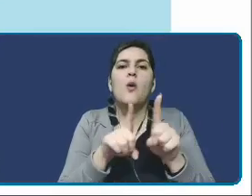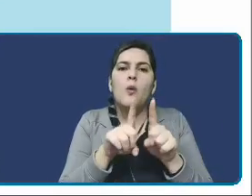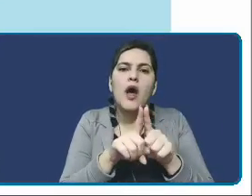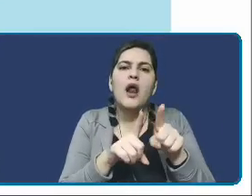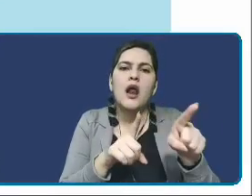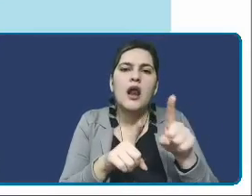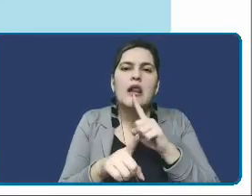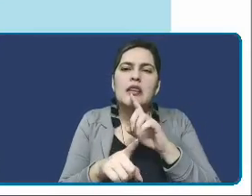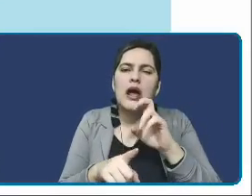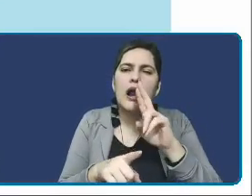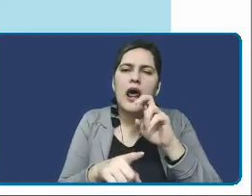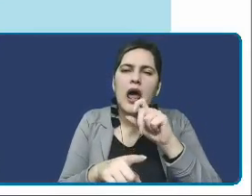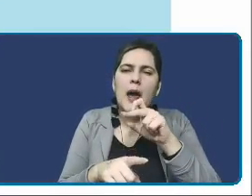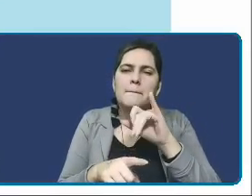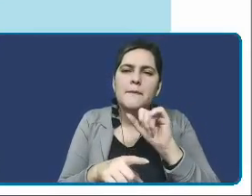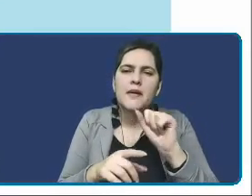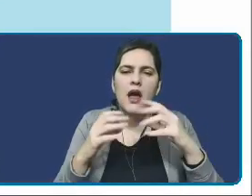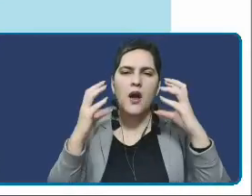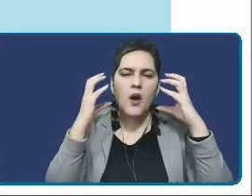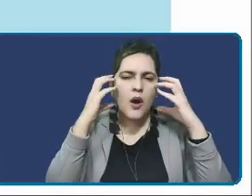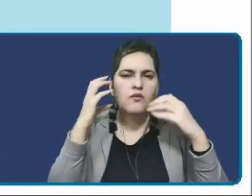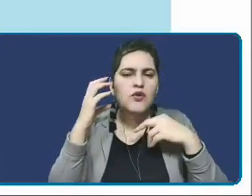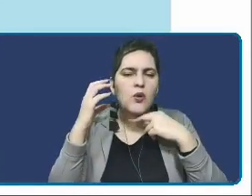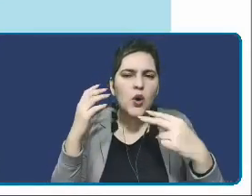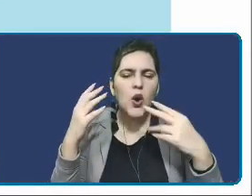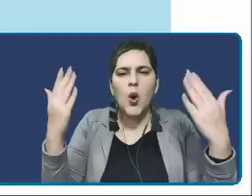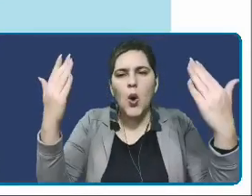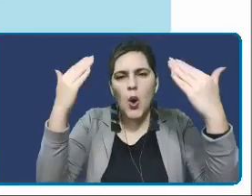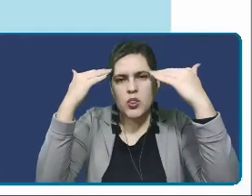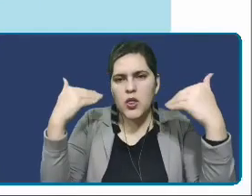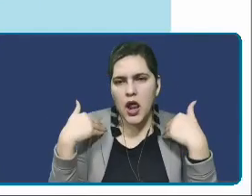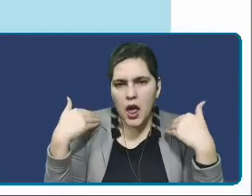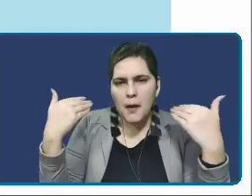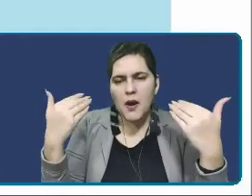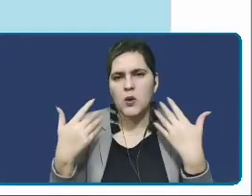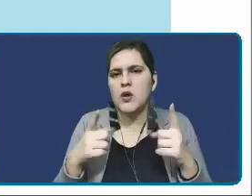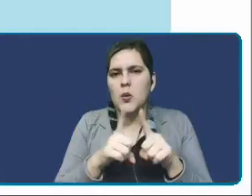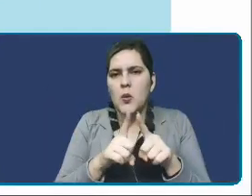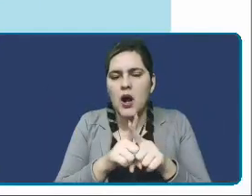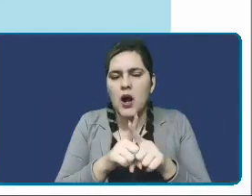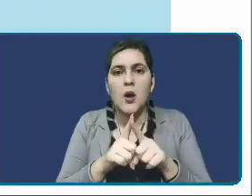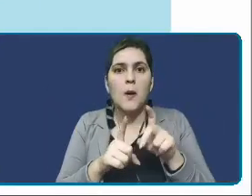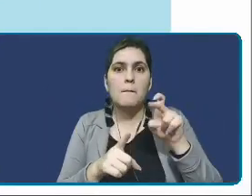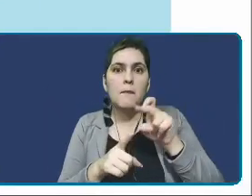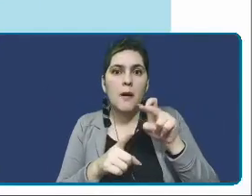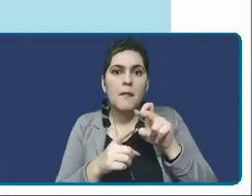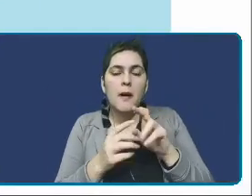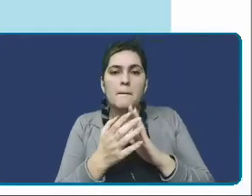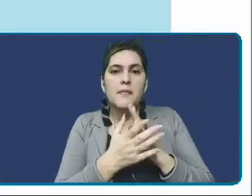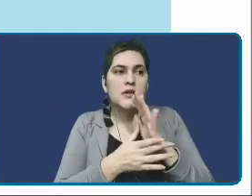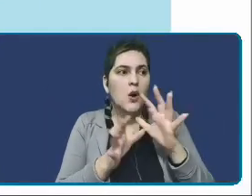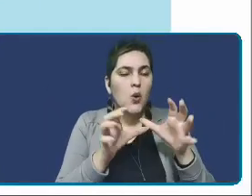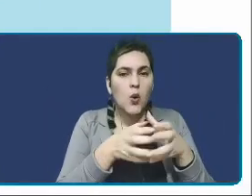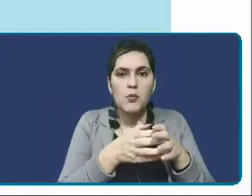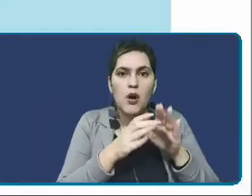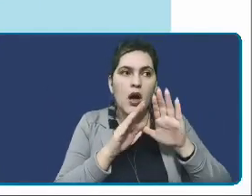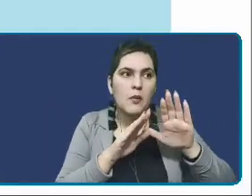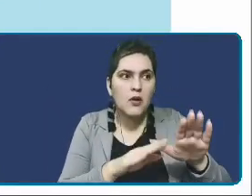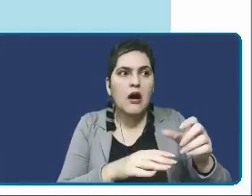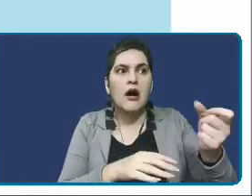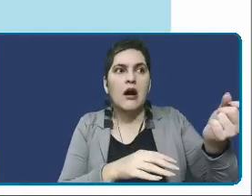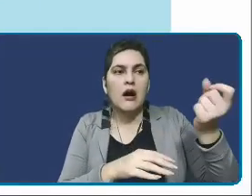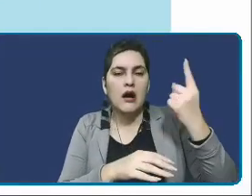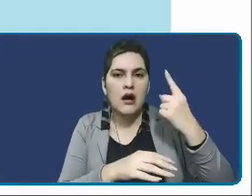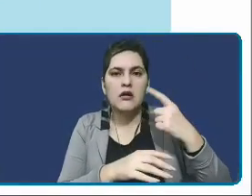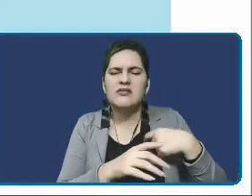también empezó una terapia con terapeuta ocupacional, o también los papás empezaron un grupo de apoyo. Entonces, son tantas las